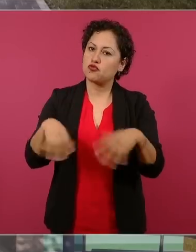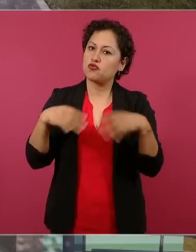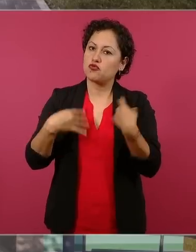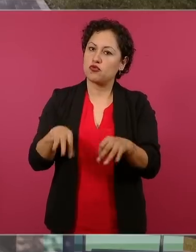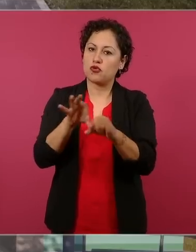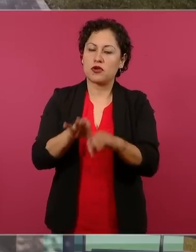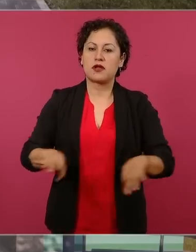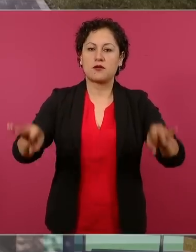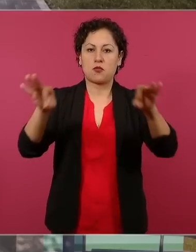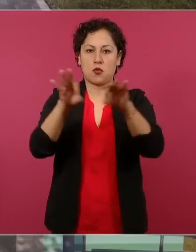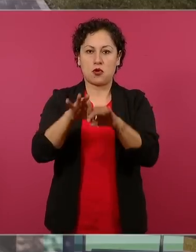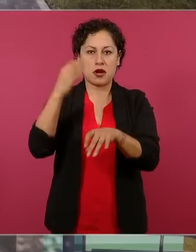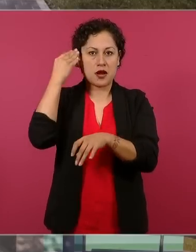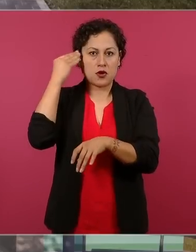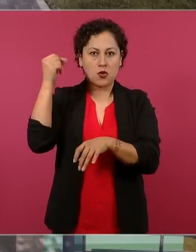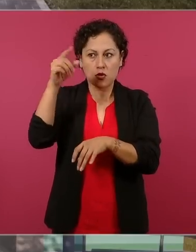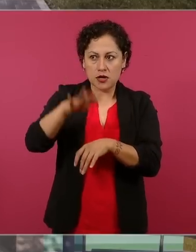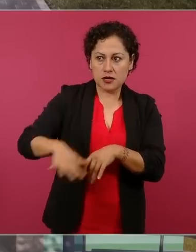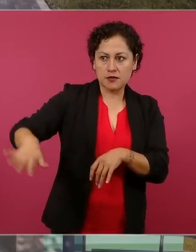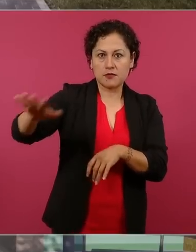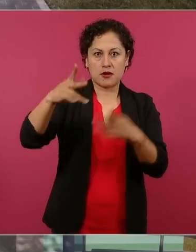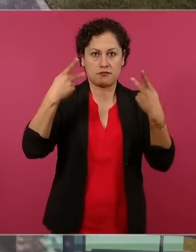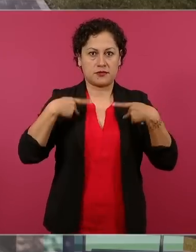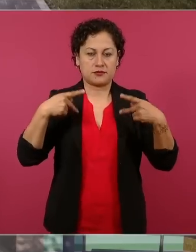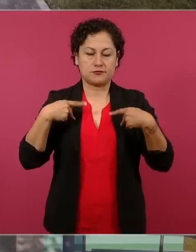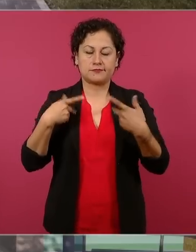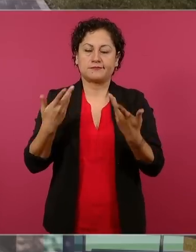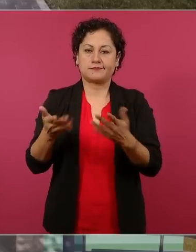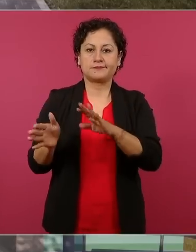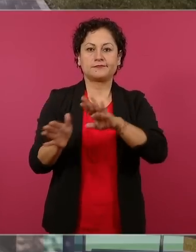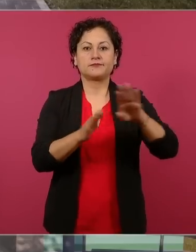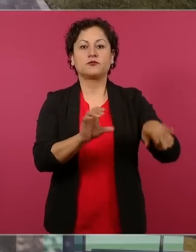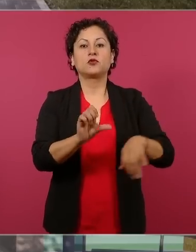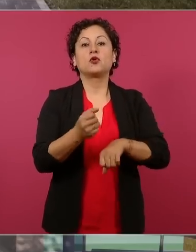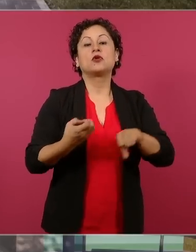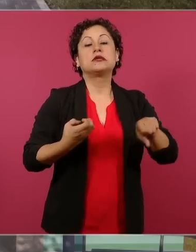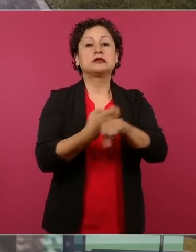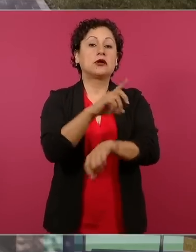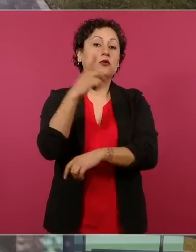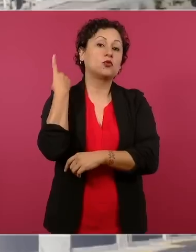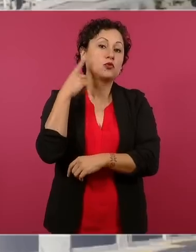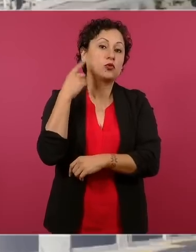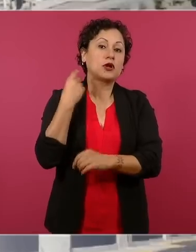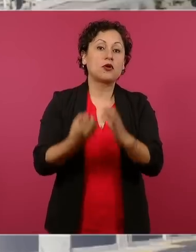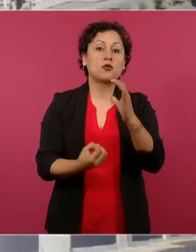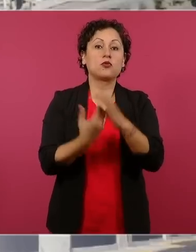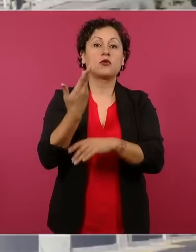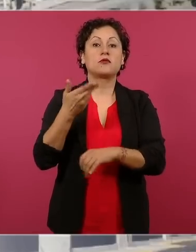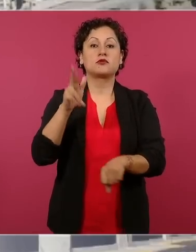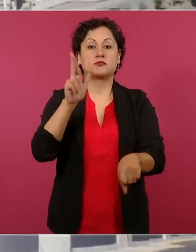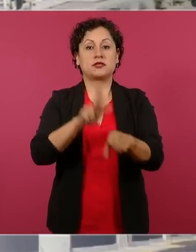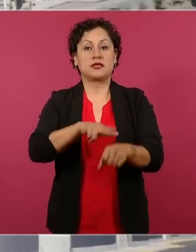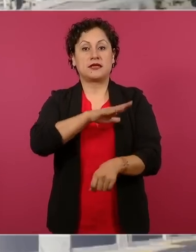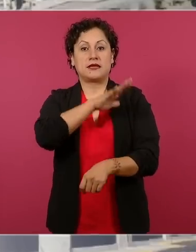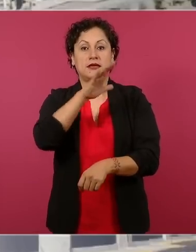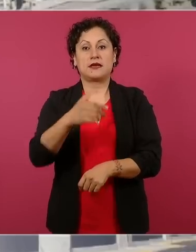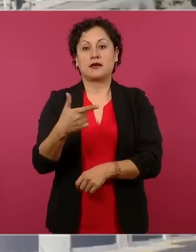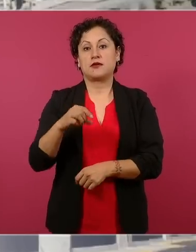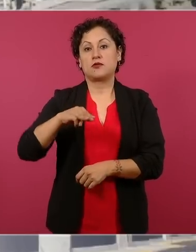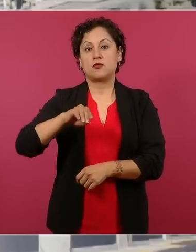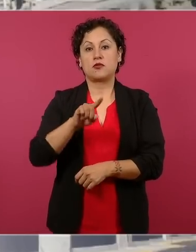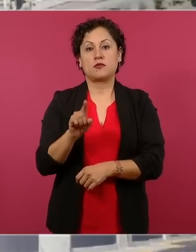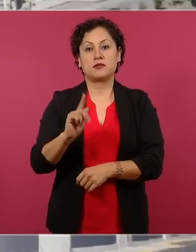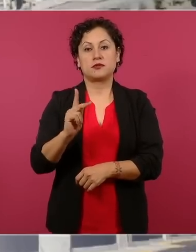importante de Colima para personas sin seguridad social. En Durango igual, el nuevo Hospital General de Gómez Palacio sustituía